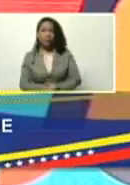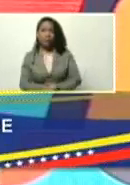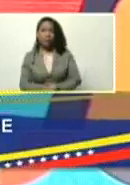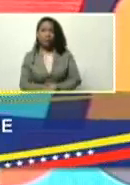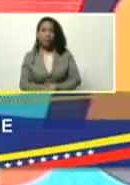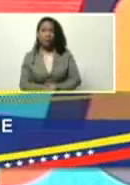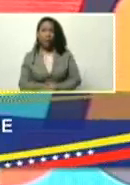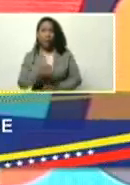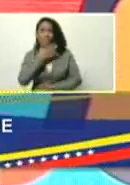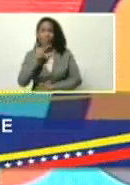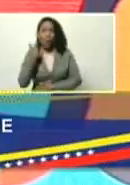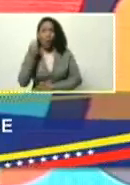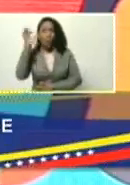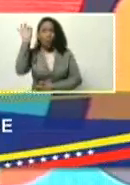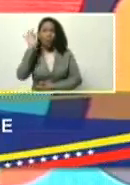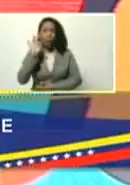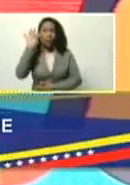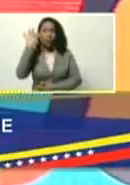de mejor promedio,